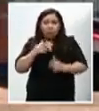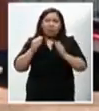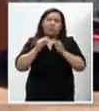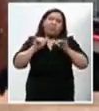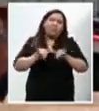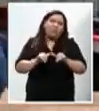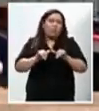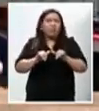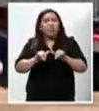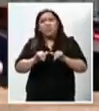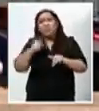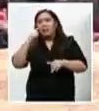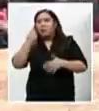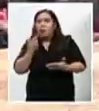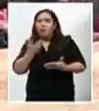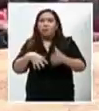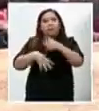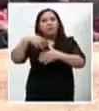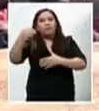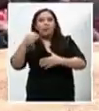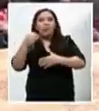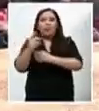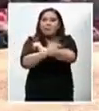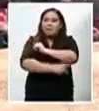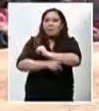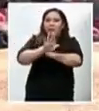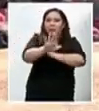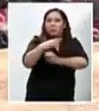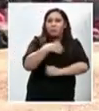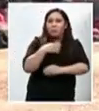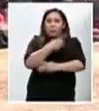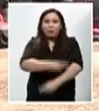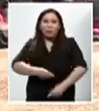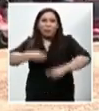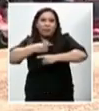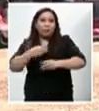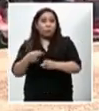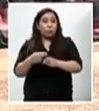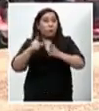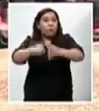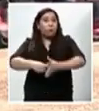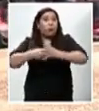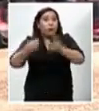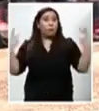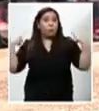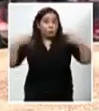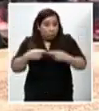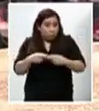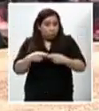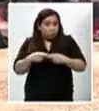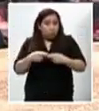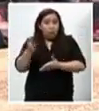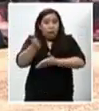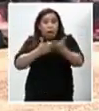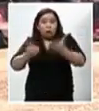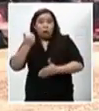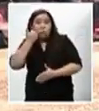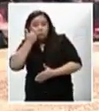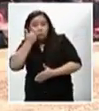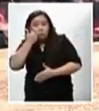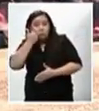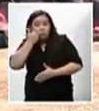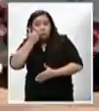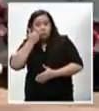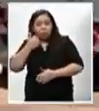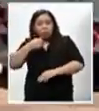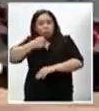encierro, que salgan, disfruten su país. Pronto vamos a empezar a vacunar a los maestros. Algunos que tienen enfermedades de base ya han